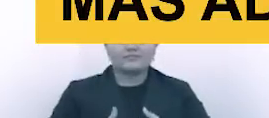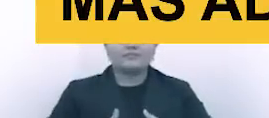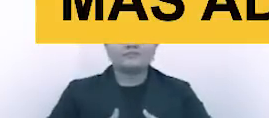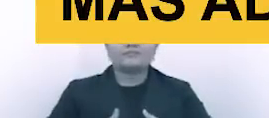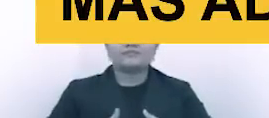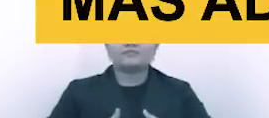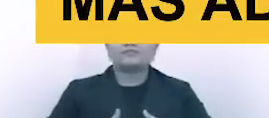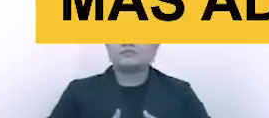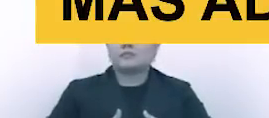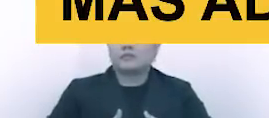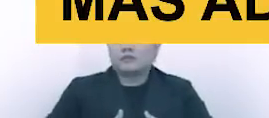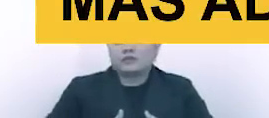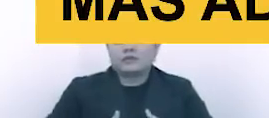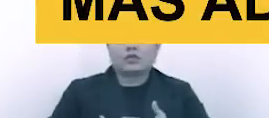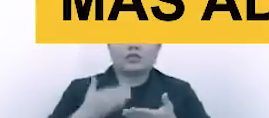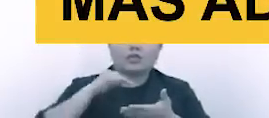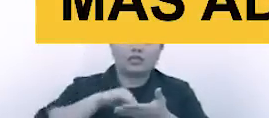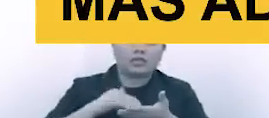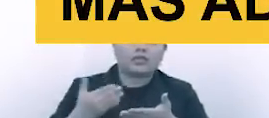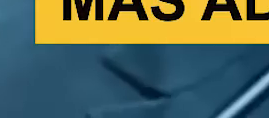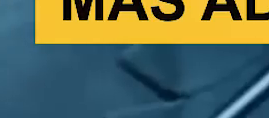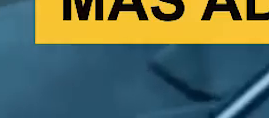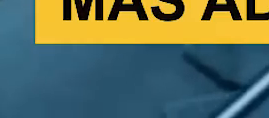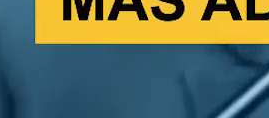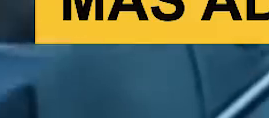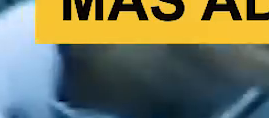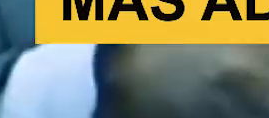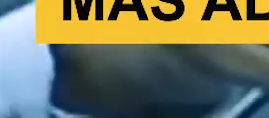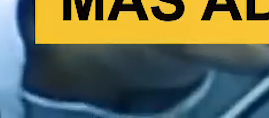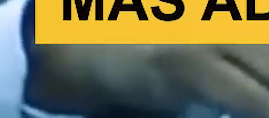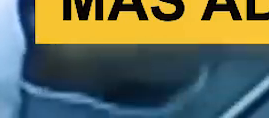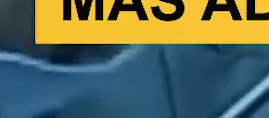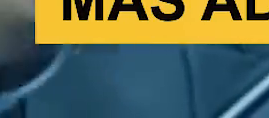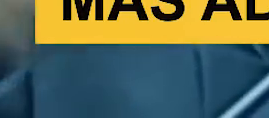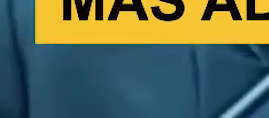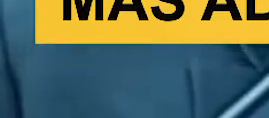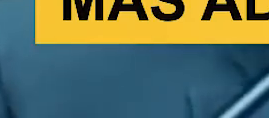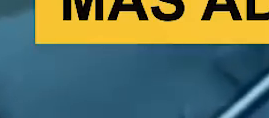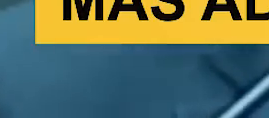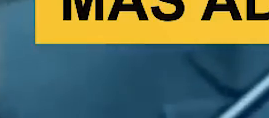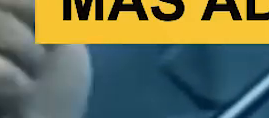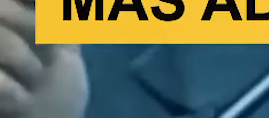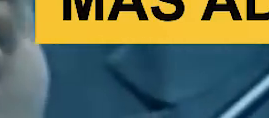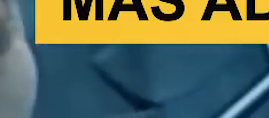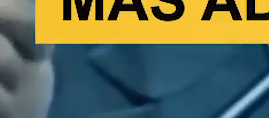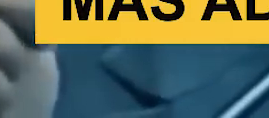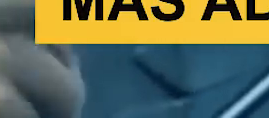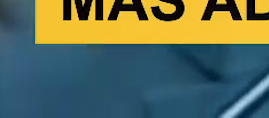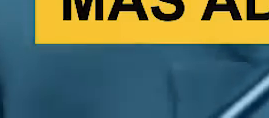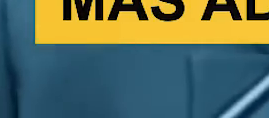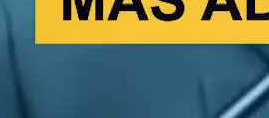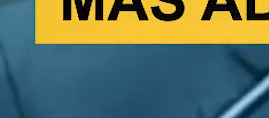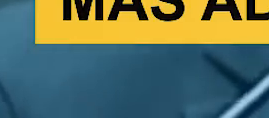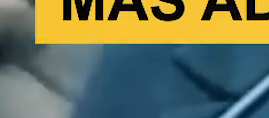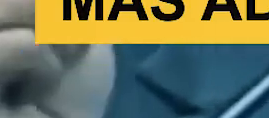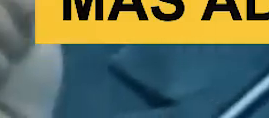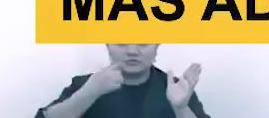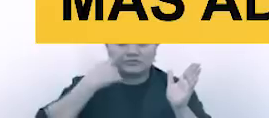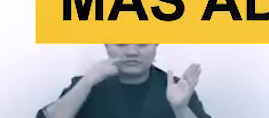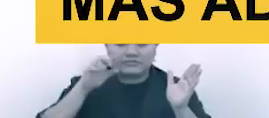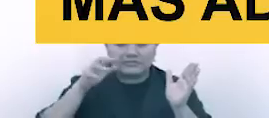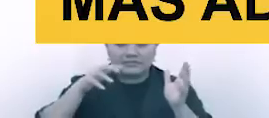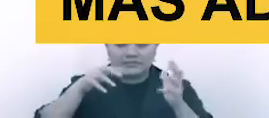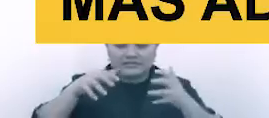Aunque dicen que no lo repitamos, que no lo digamos. Ni tuvo la fórmula ARENA, ni tuvo la fórmula LFMLN para resolver el problema.